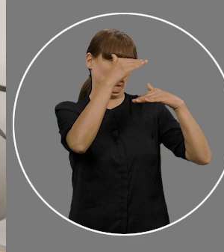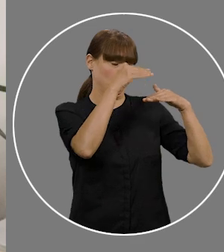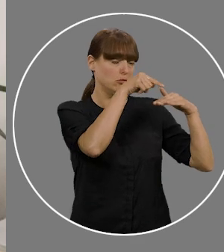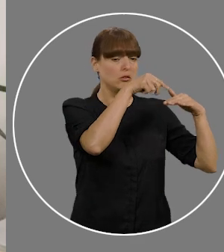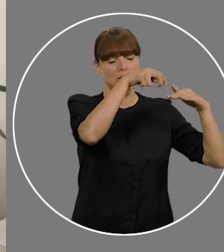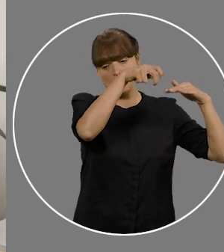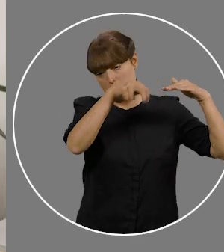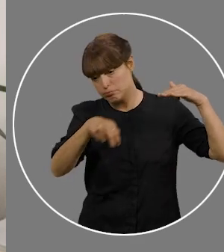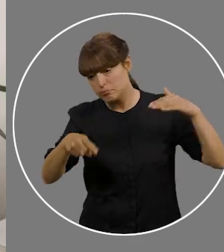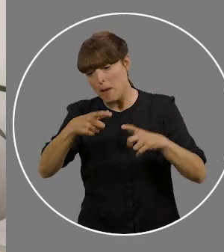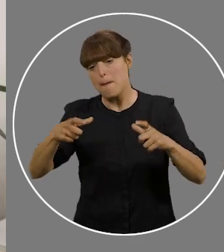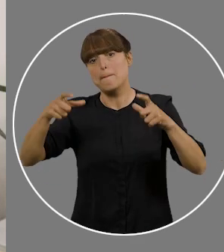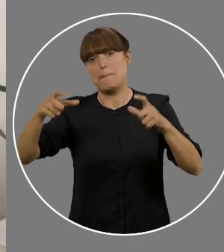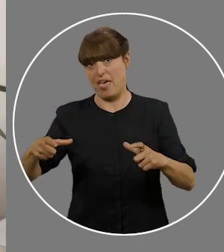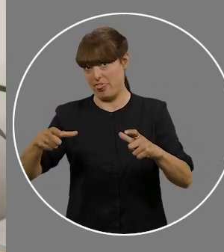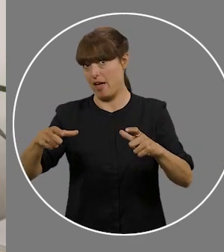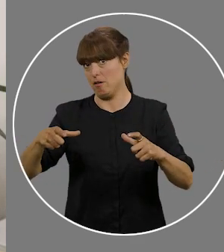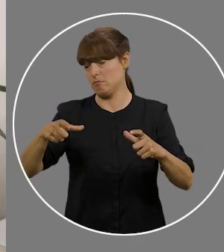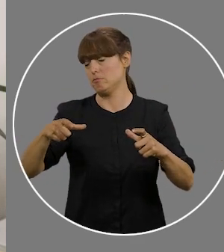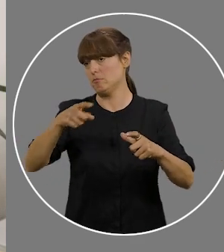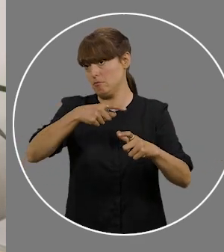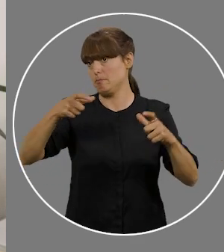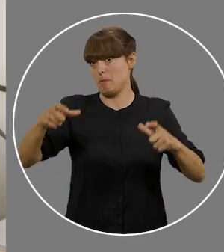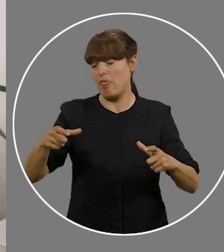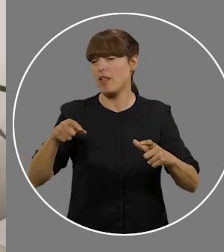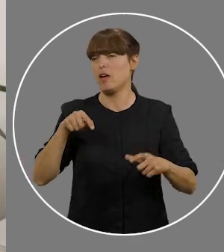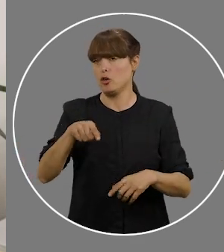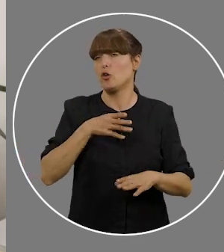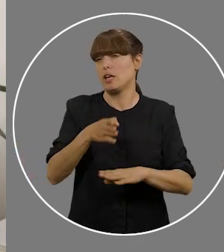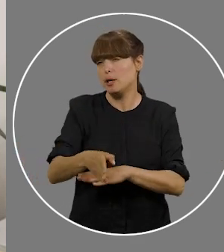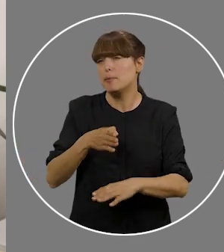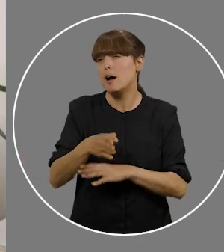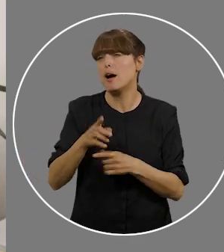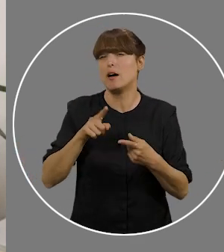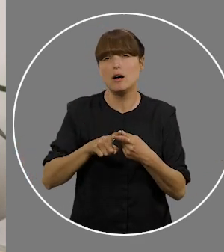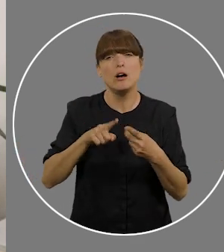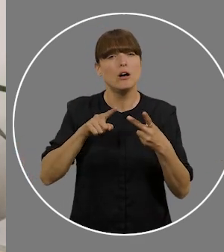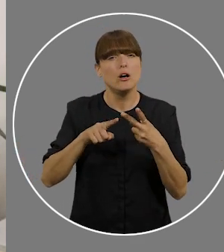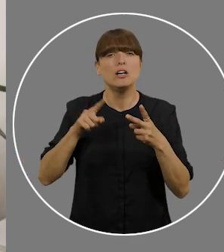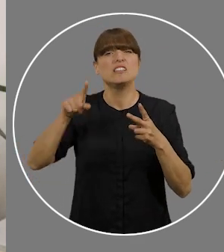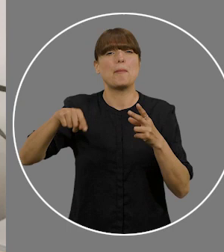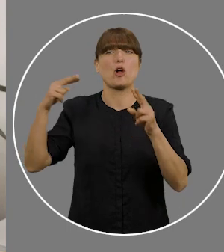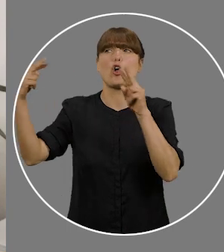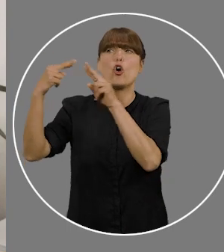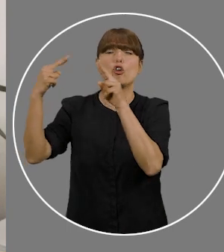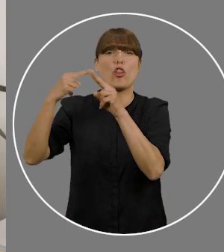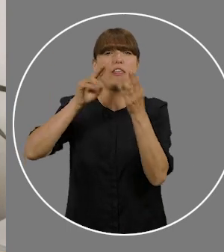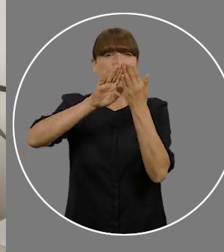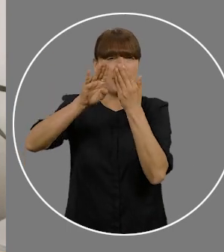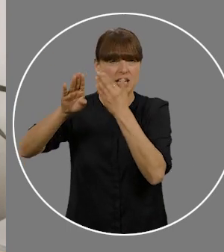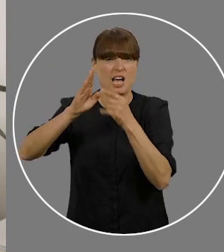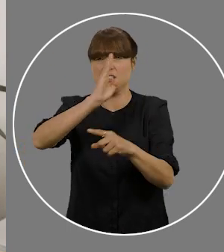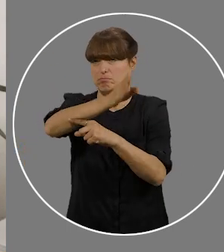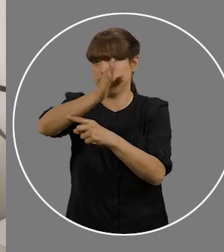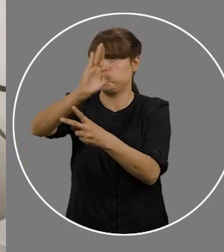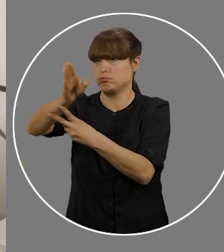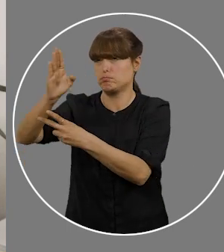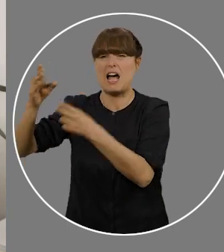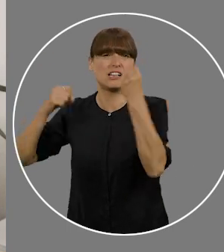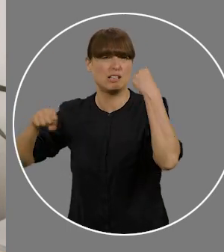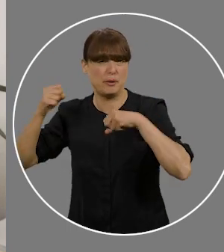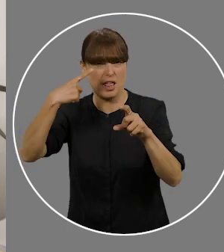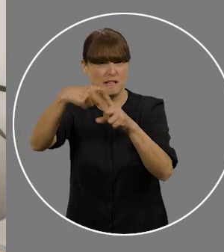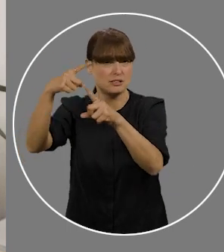Soler, pues iba a la plaza de abajo, porque aquí no estaba la plaza Marsán. Luego conocí los del Pirraño,